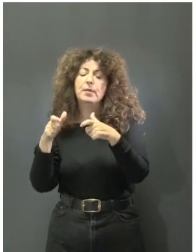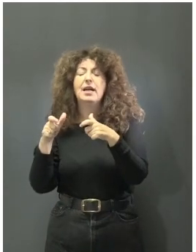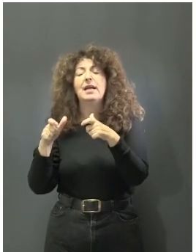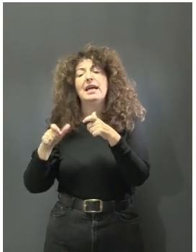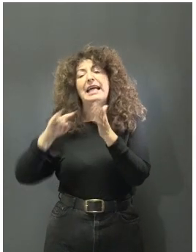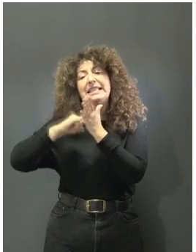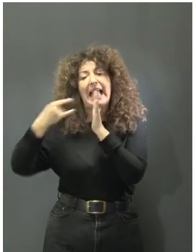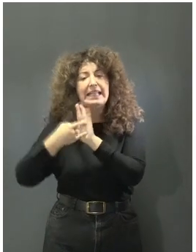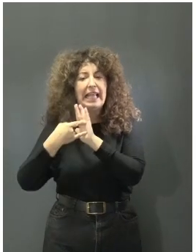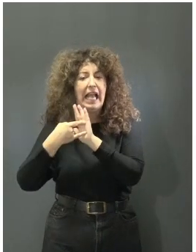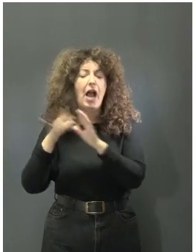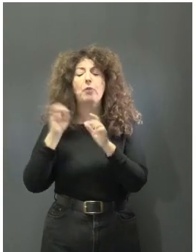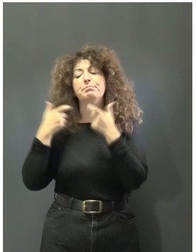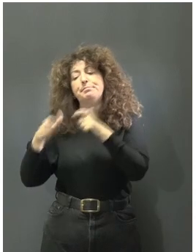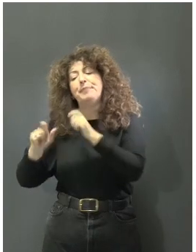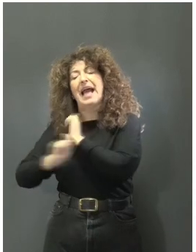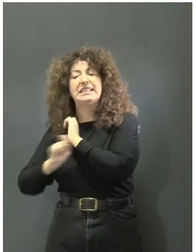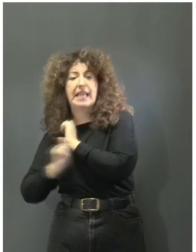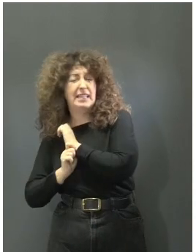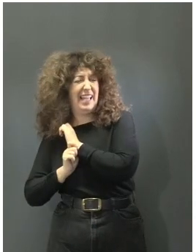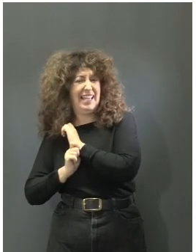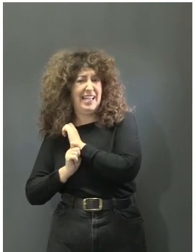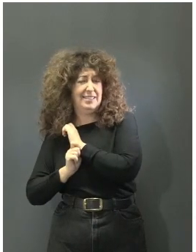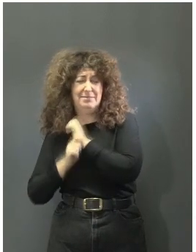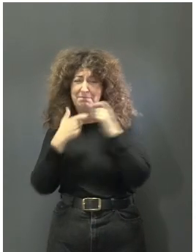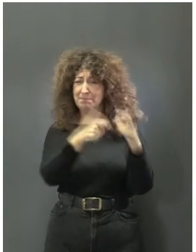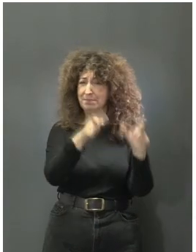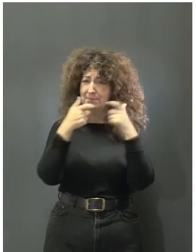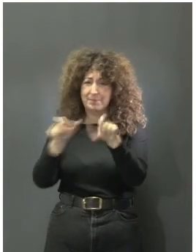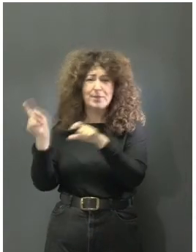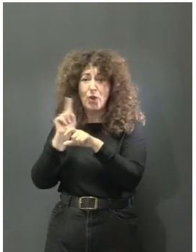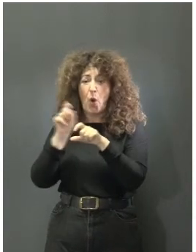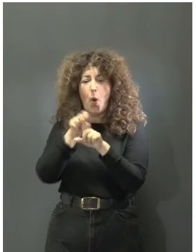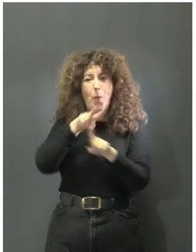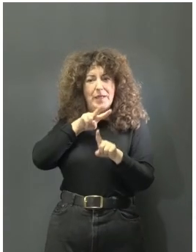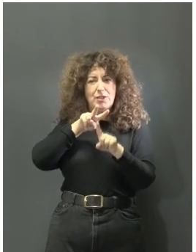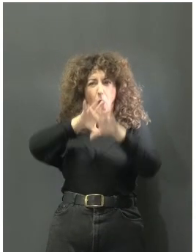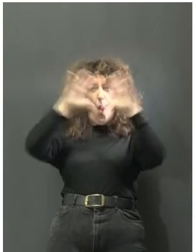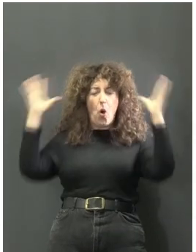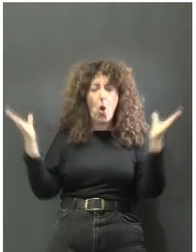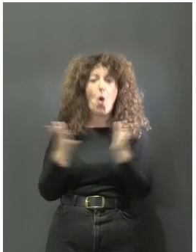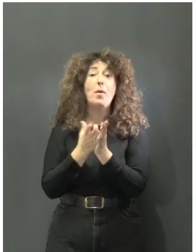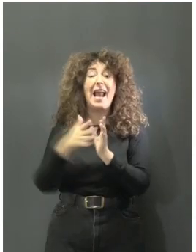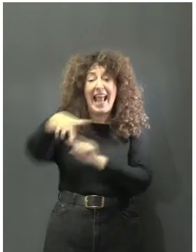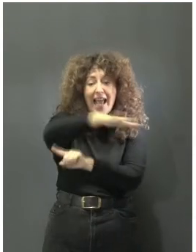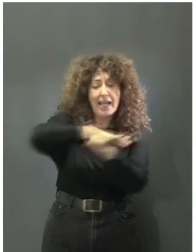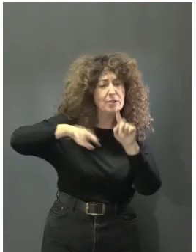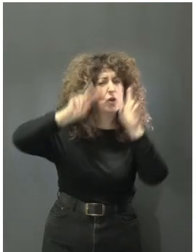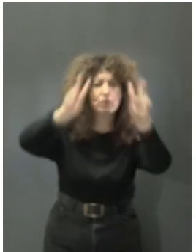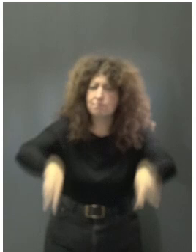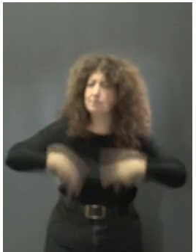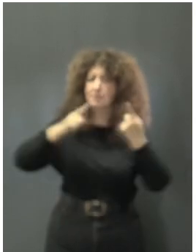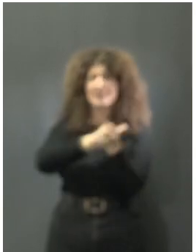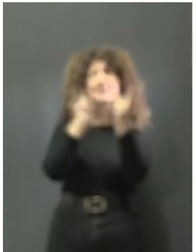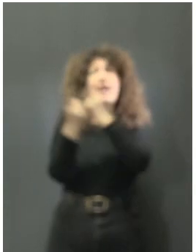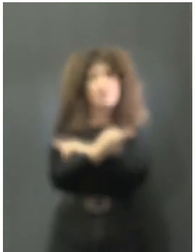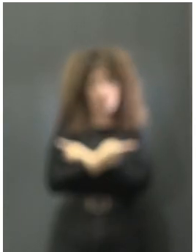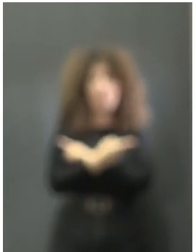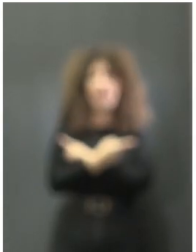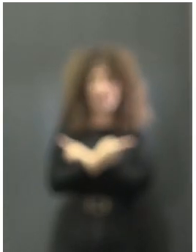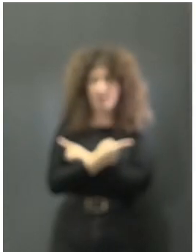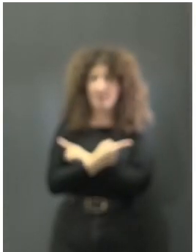¿no? Sino a tener esa visión global de transformación real de los entornos, ¿no? Porque al final,